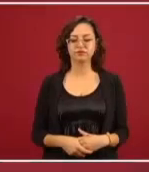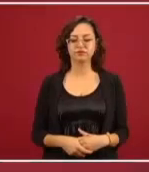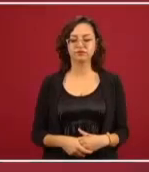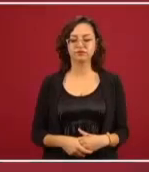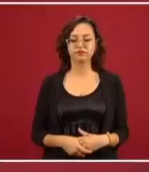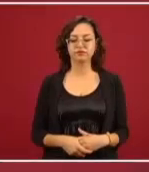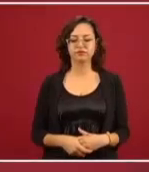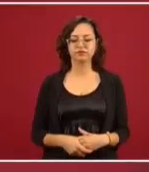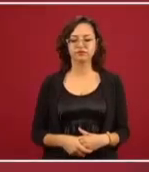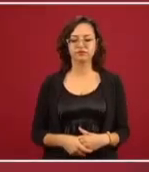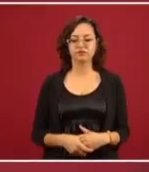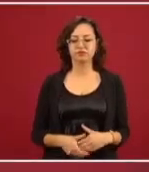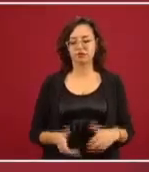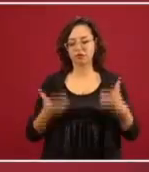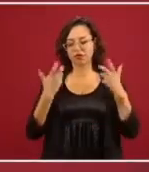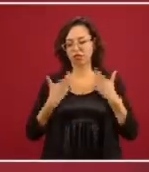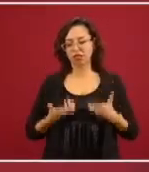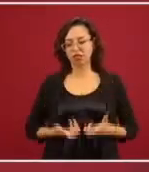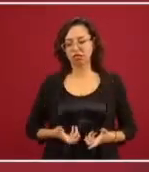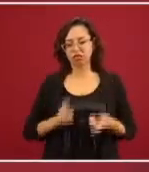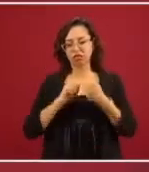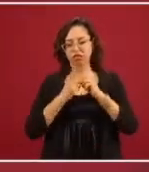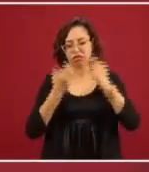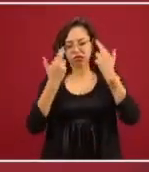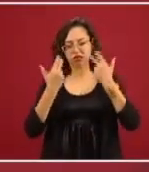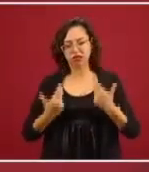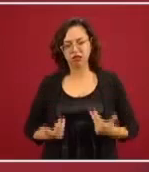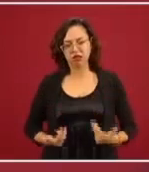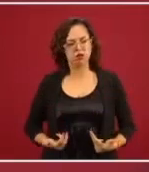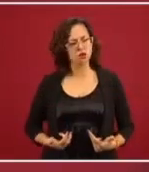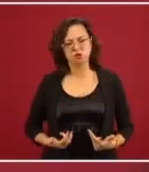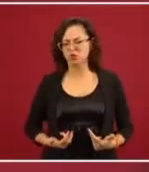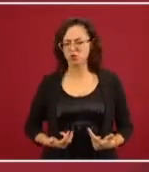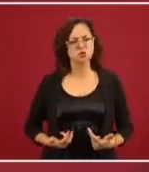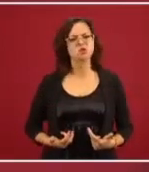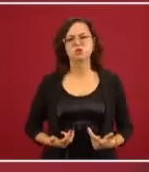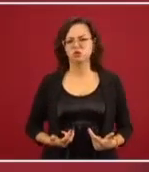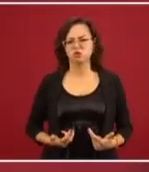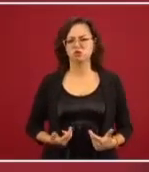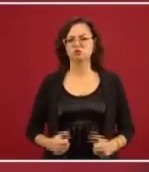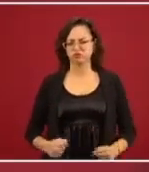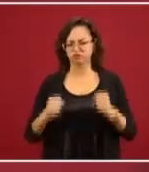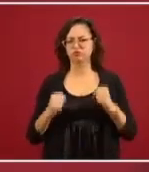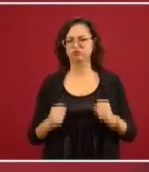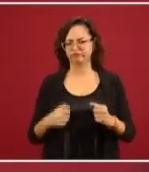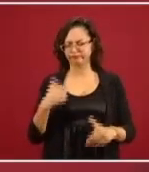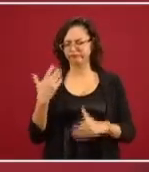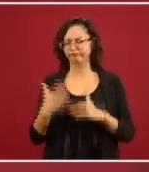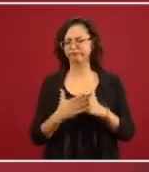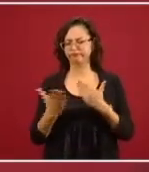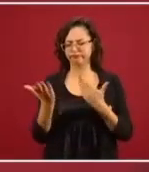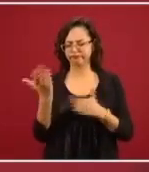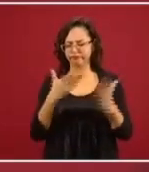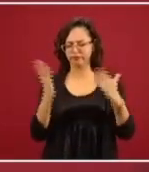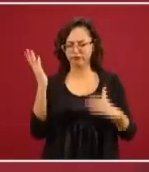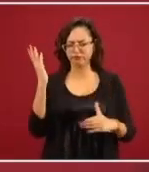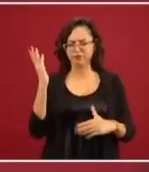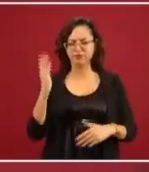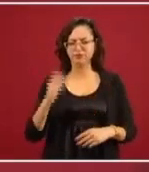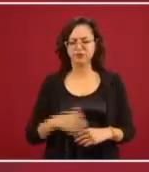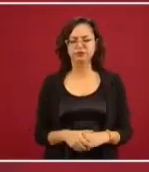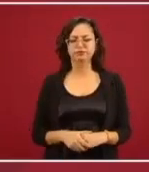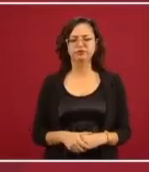caer en la depresión. Vamos a salir. Les comentaba yo que una amiga